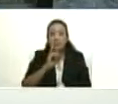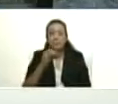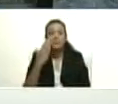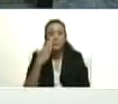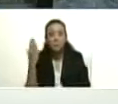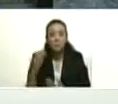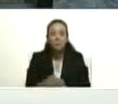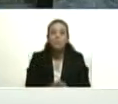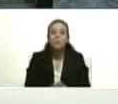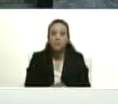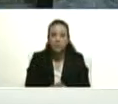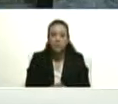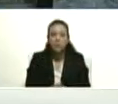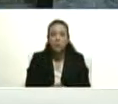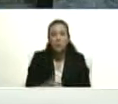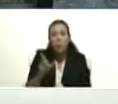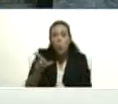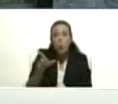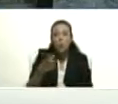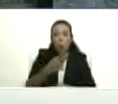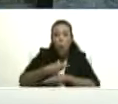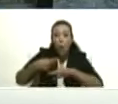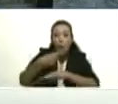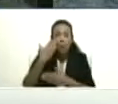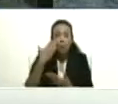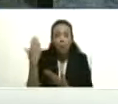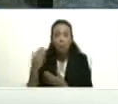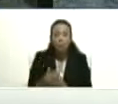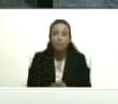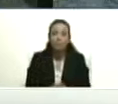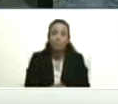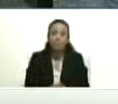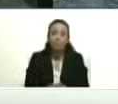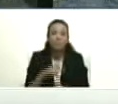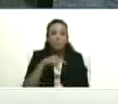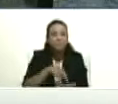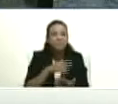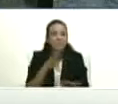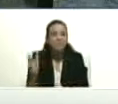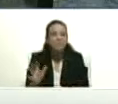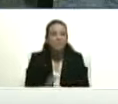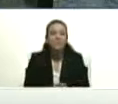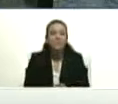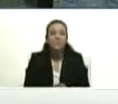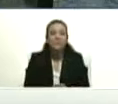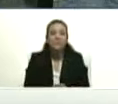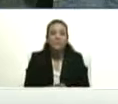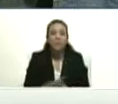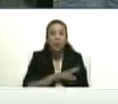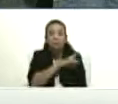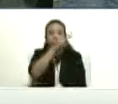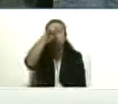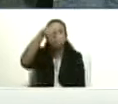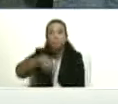Jinping. Guacara, guacara, guacara, Carabobo. Cayó parado.